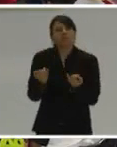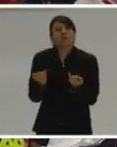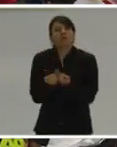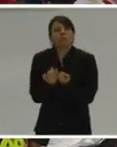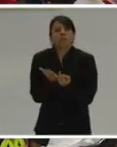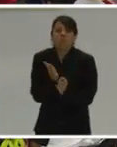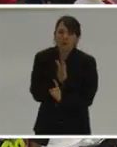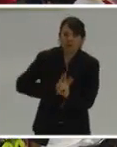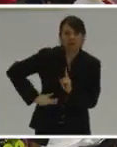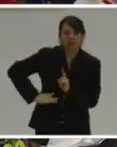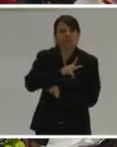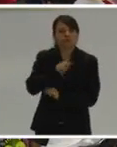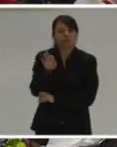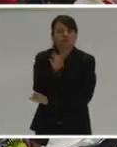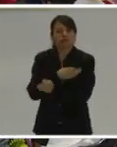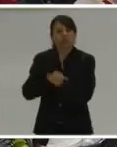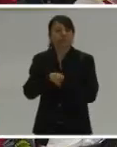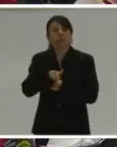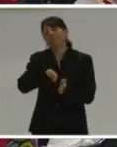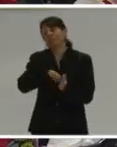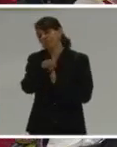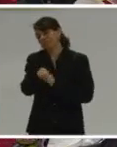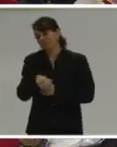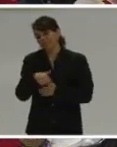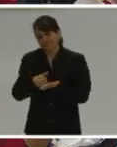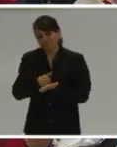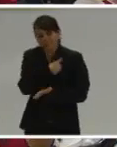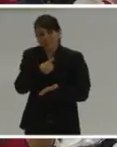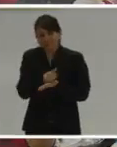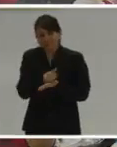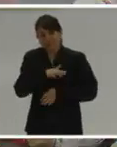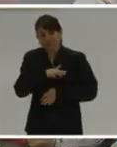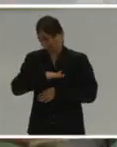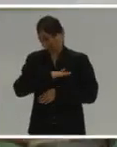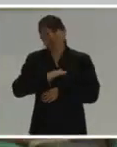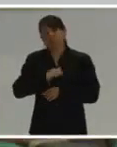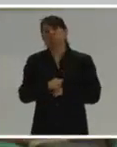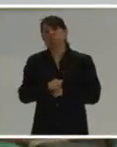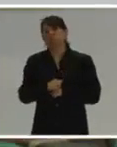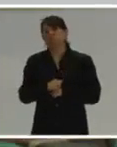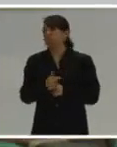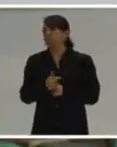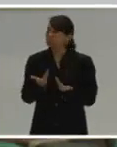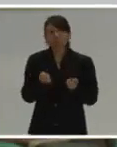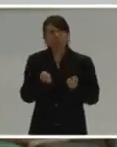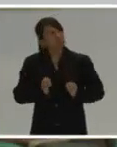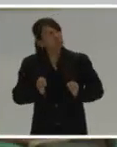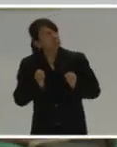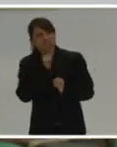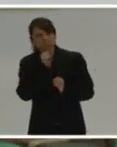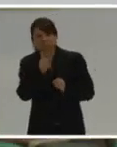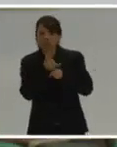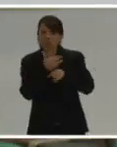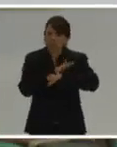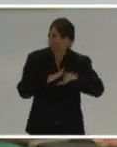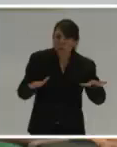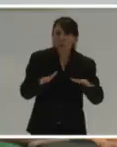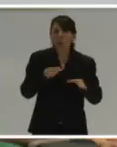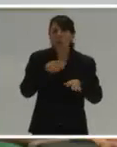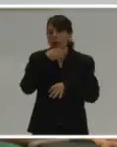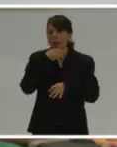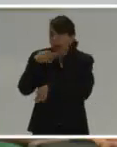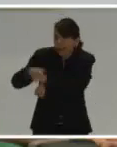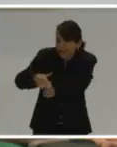Si en la ciudad no llega la propaganda, la información, los avisos, todo